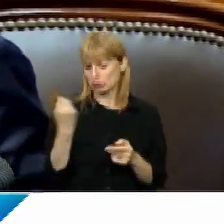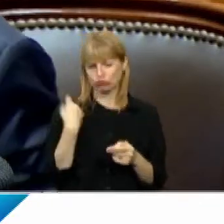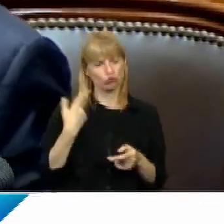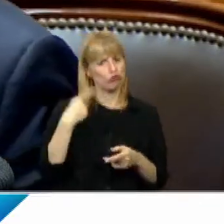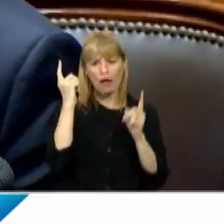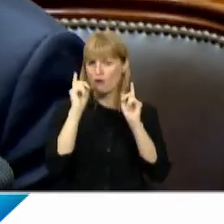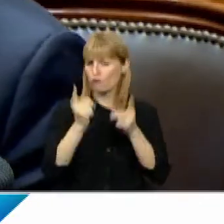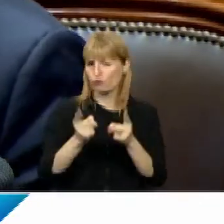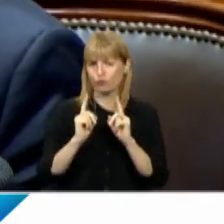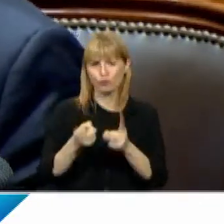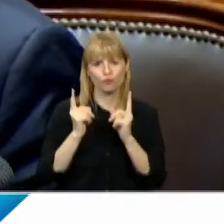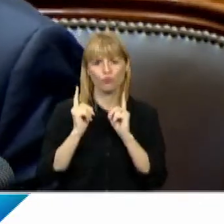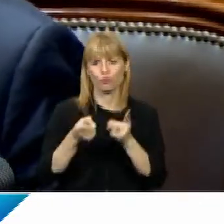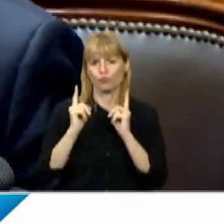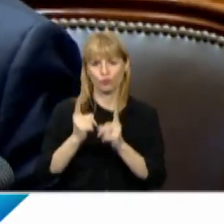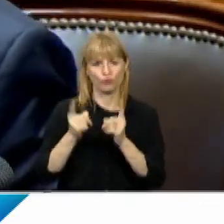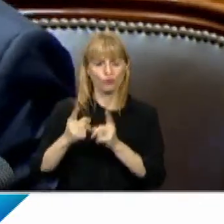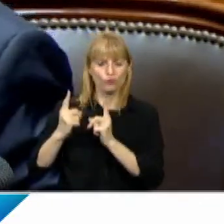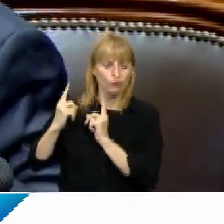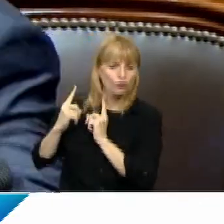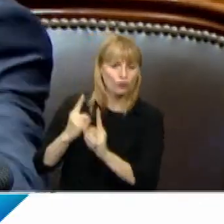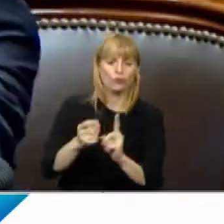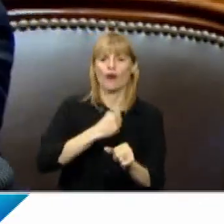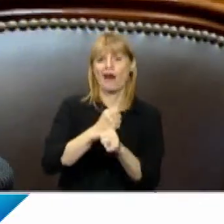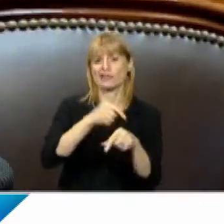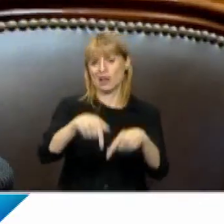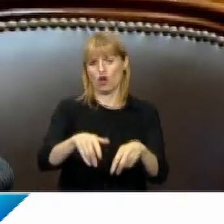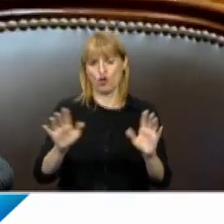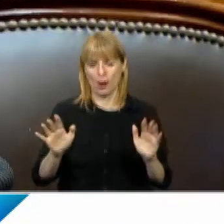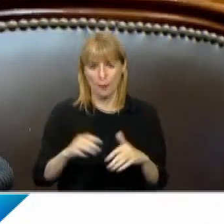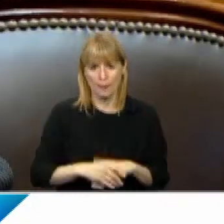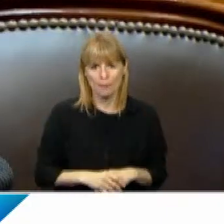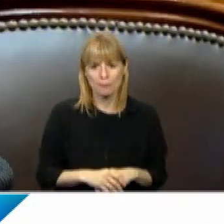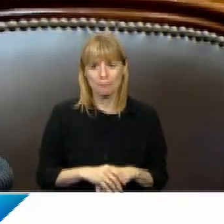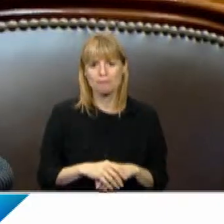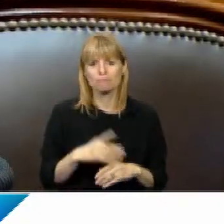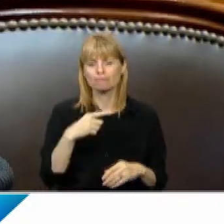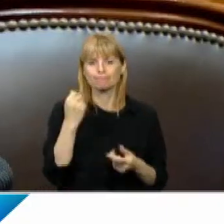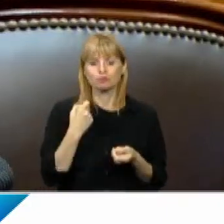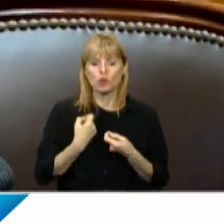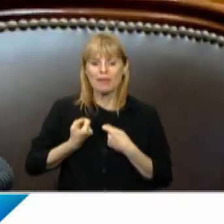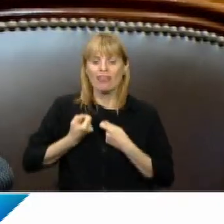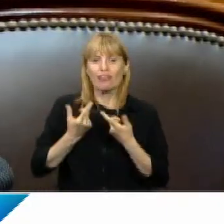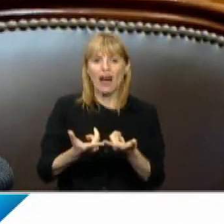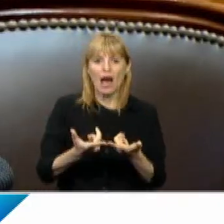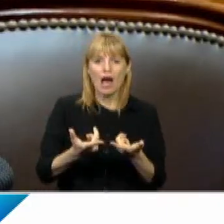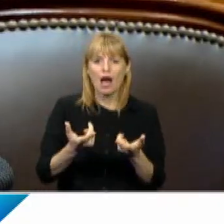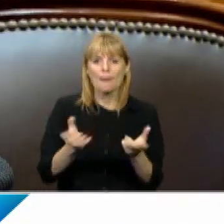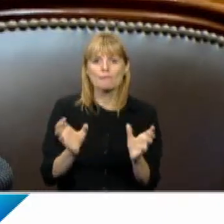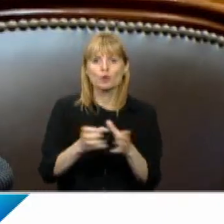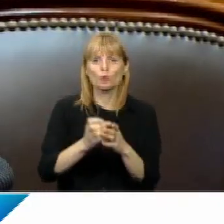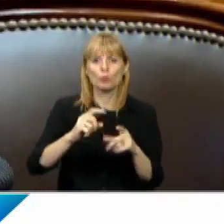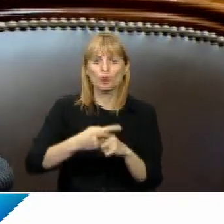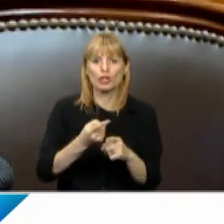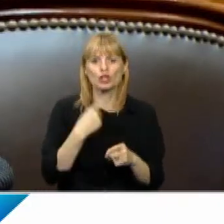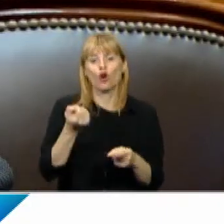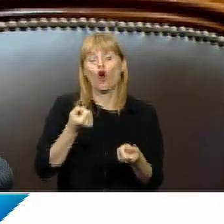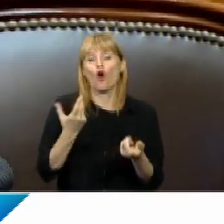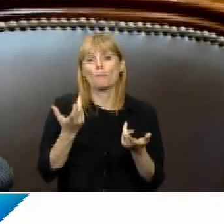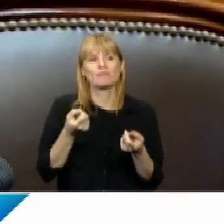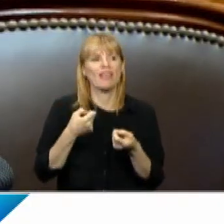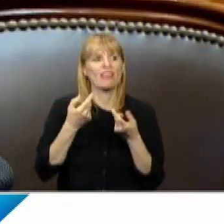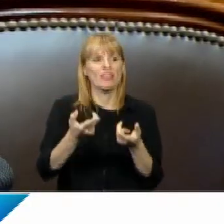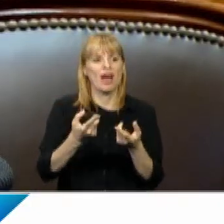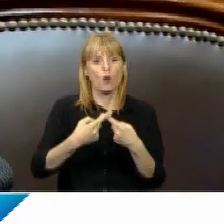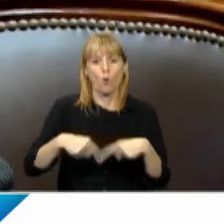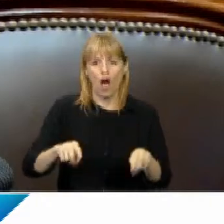fecha. Yo quiero decir ¿qué va a ceder nuestro bloque o cuán generoso va a ser en